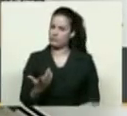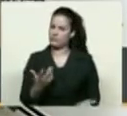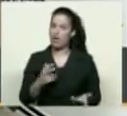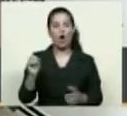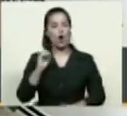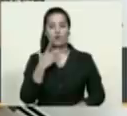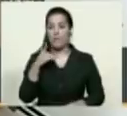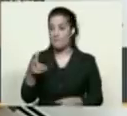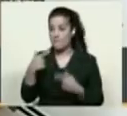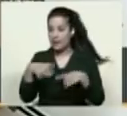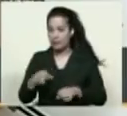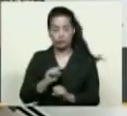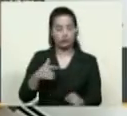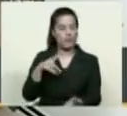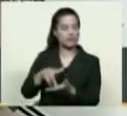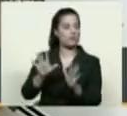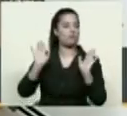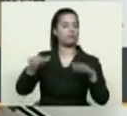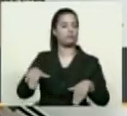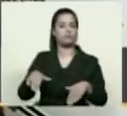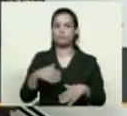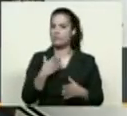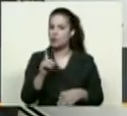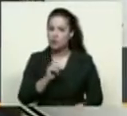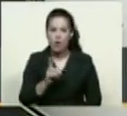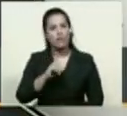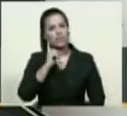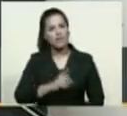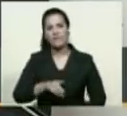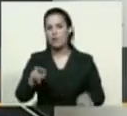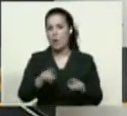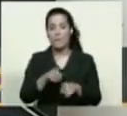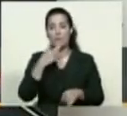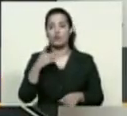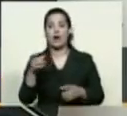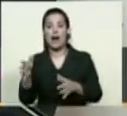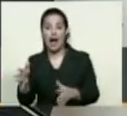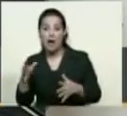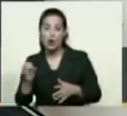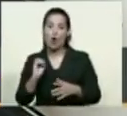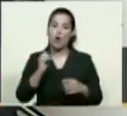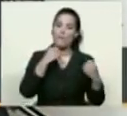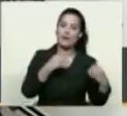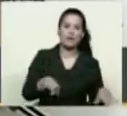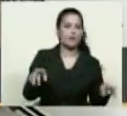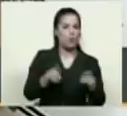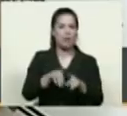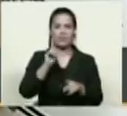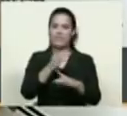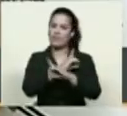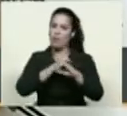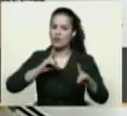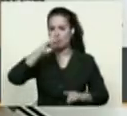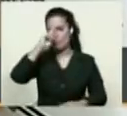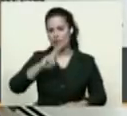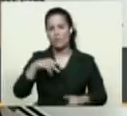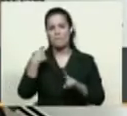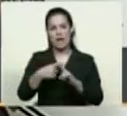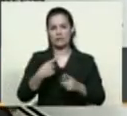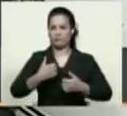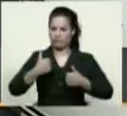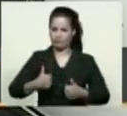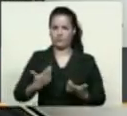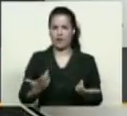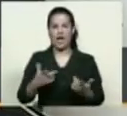perder. Nosotros creemos que ganemos o perdamos, es mucho mejor vivir en democracia que vivir en estas condiciones de falsa